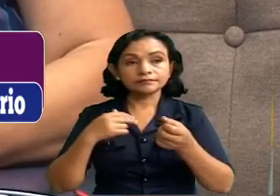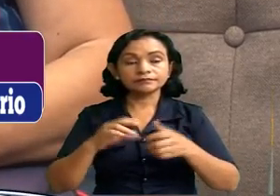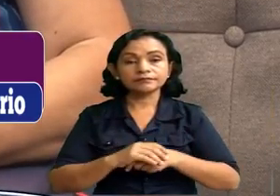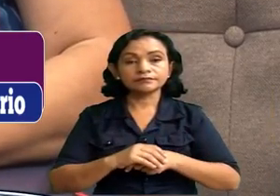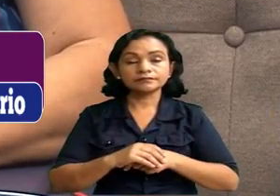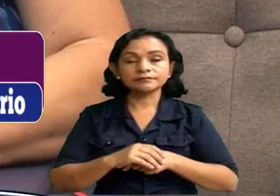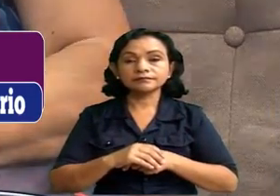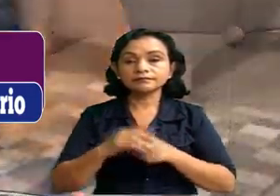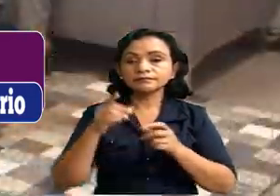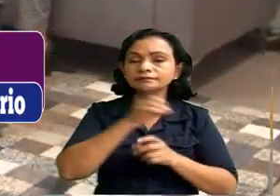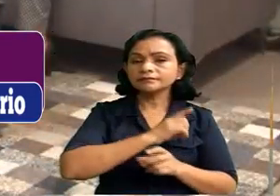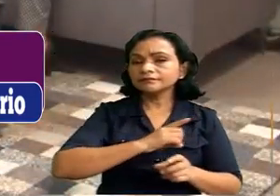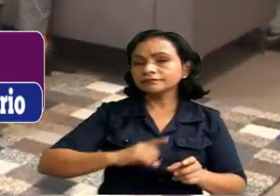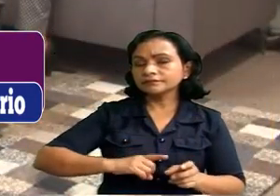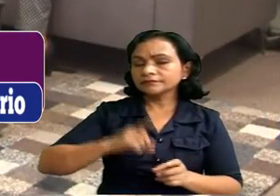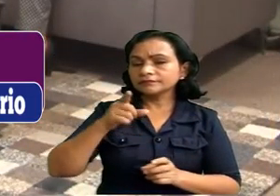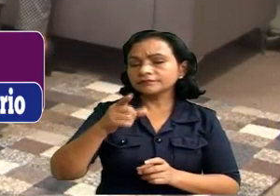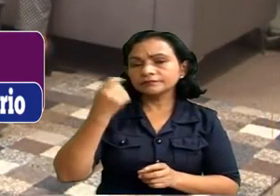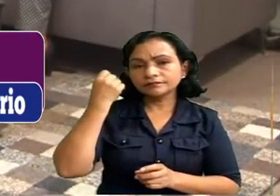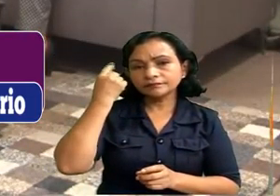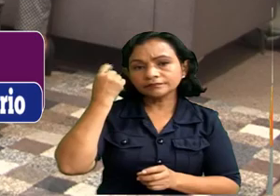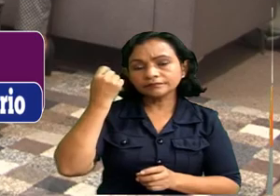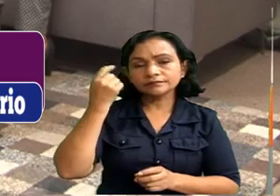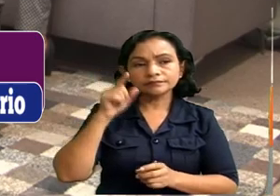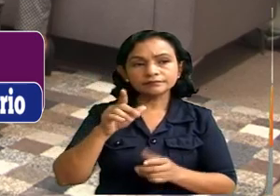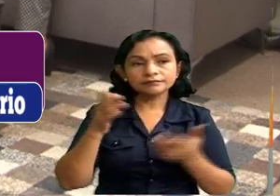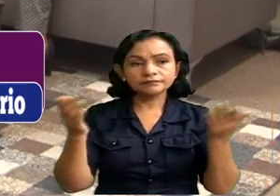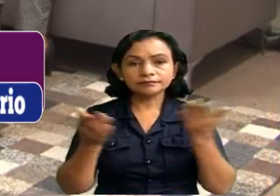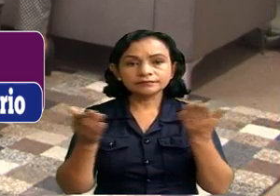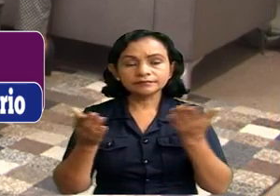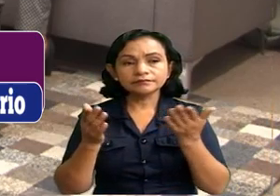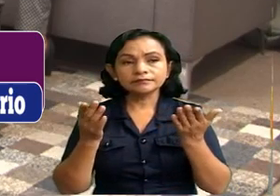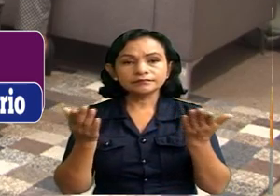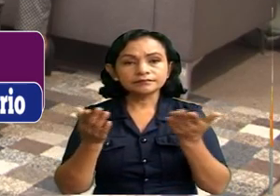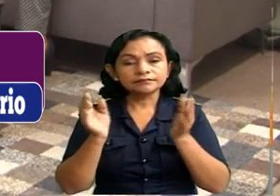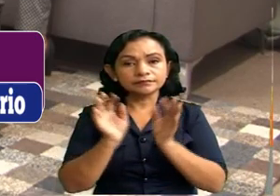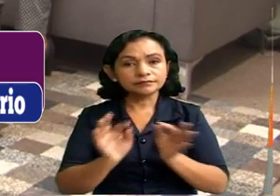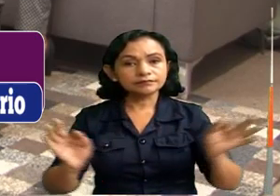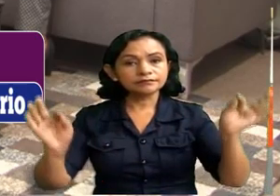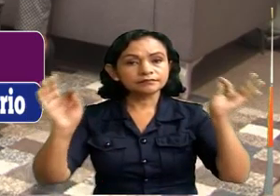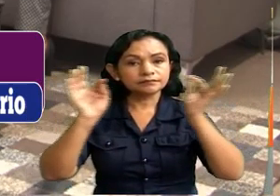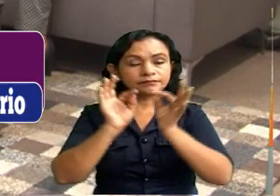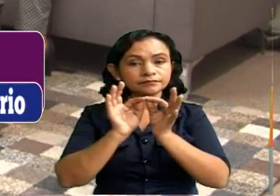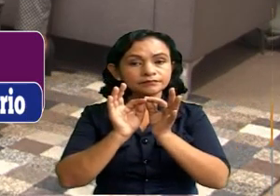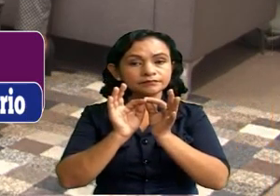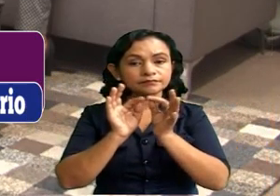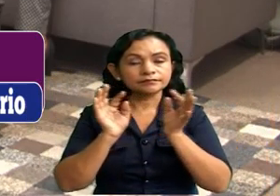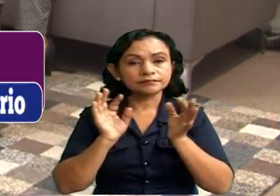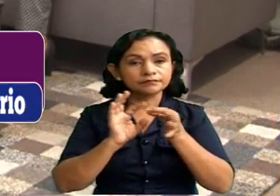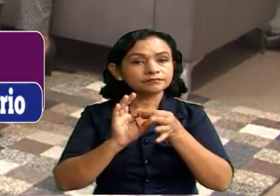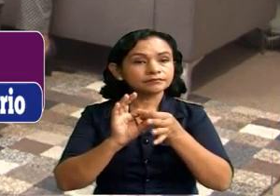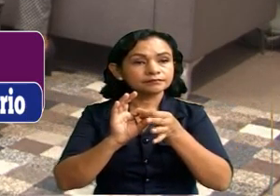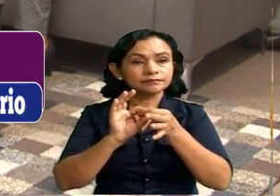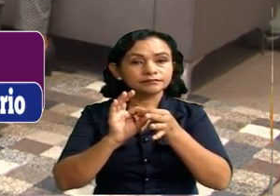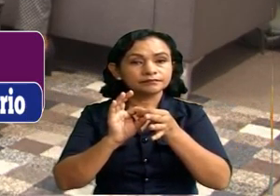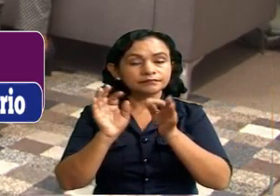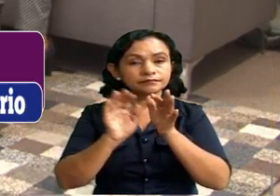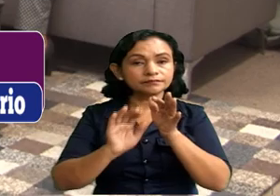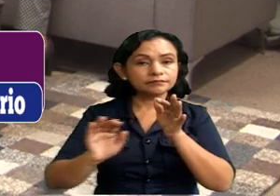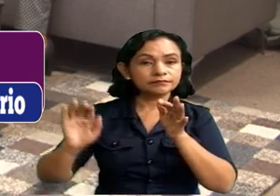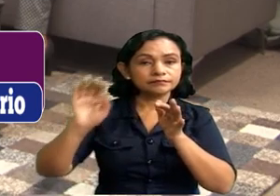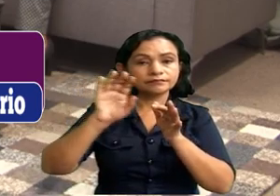Diputada Johanna, es un poquito entender la importancia, y aparte, bueno, pareciese obvia la pregunta, pero también entiendo que detrás de ella hay una gran